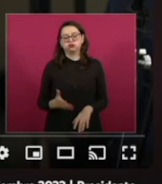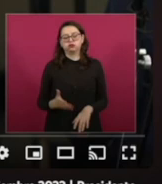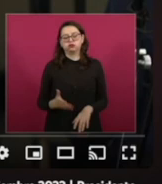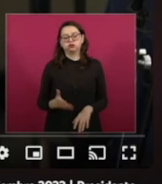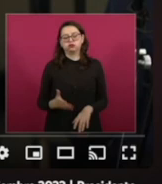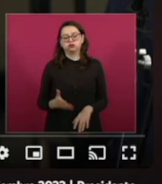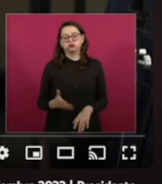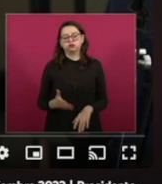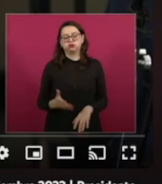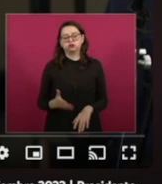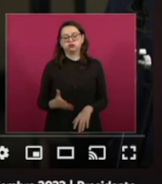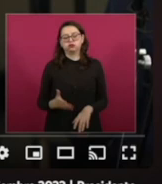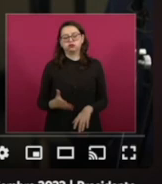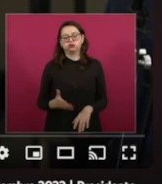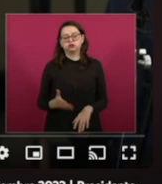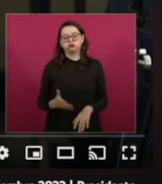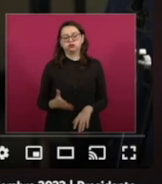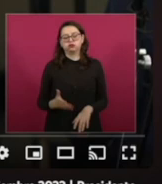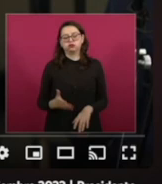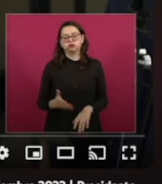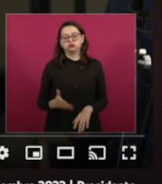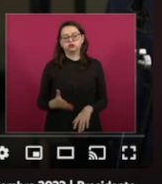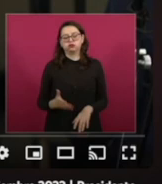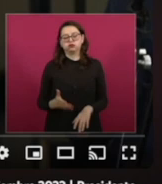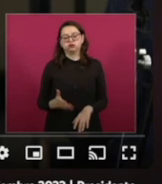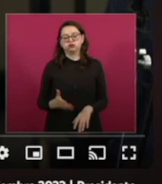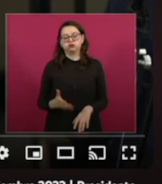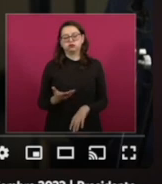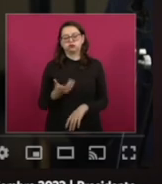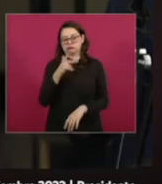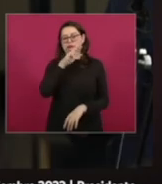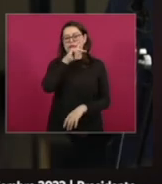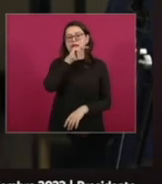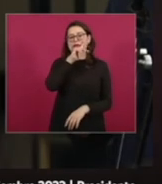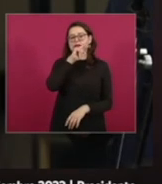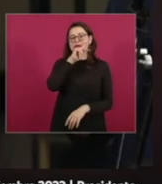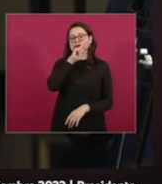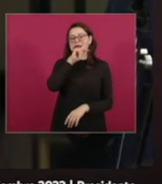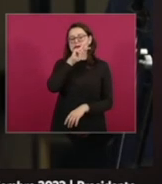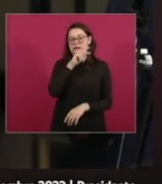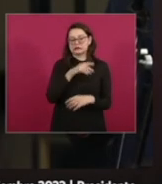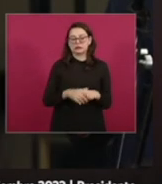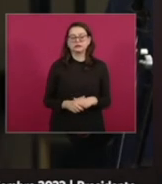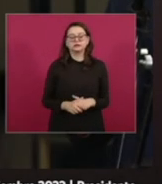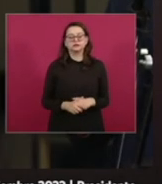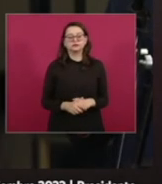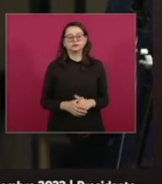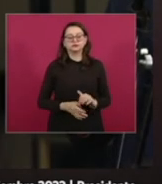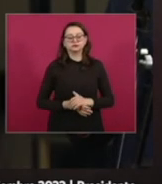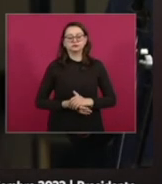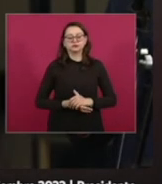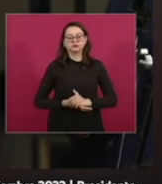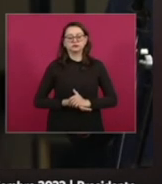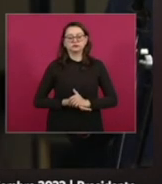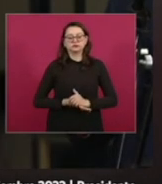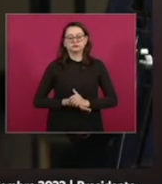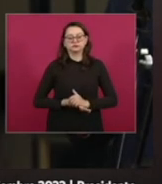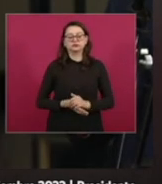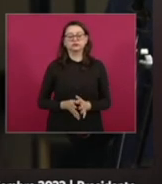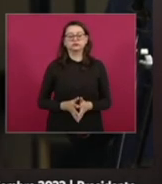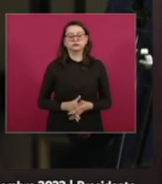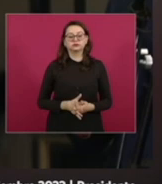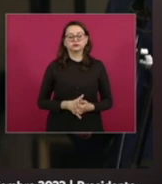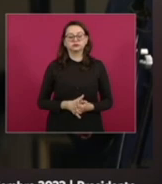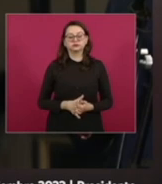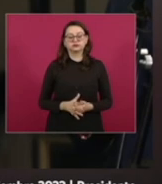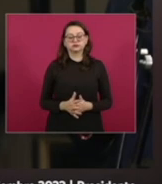precisamente lo que se dijo en la mañanera del día de hoy respecto a todo esto. A pesar de que toda la papelería y materiales e insumos que se